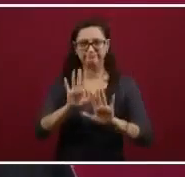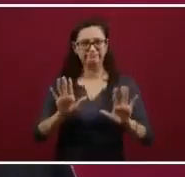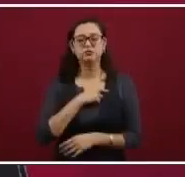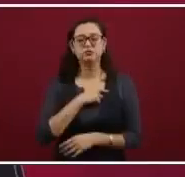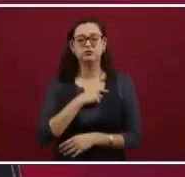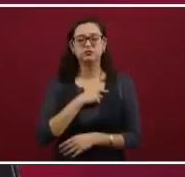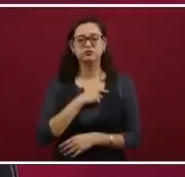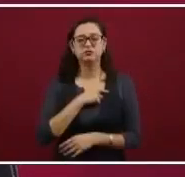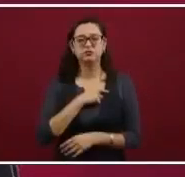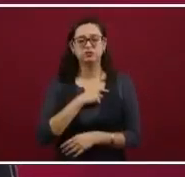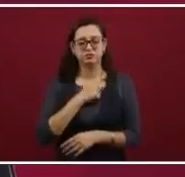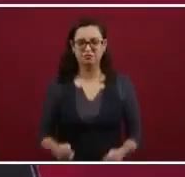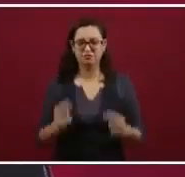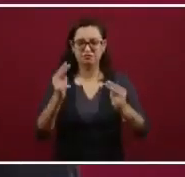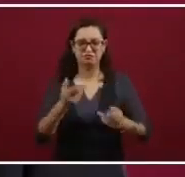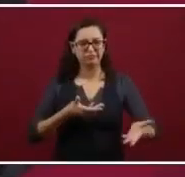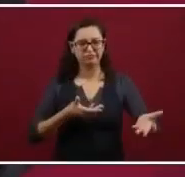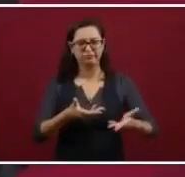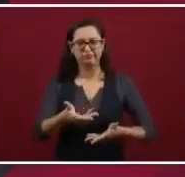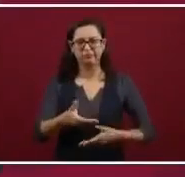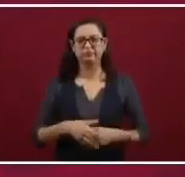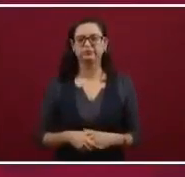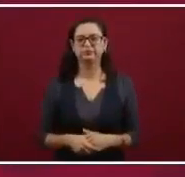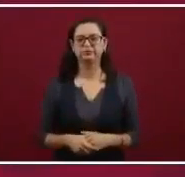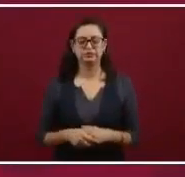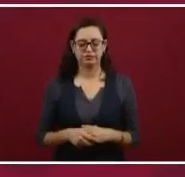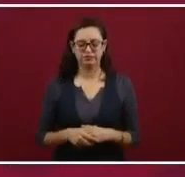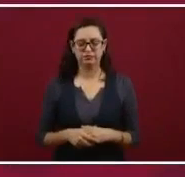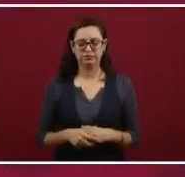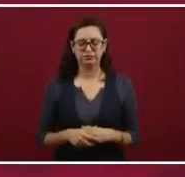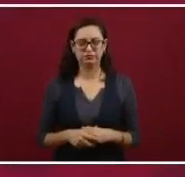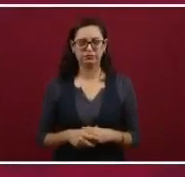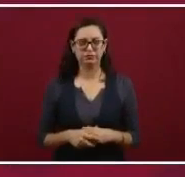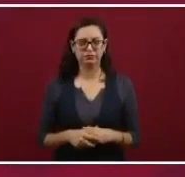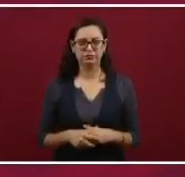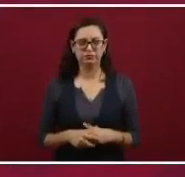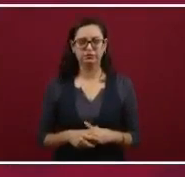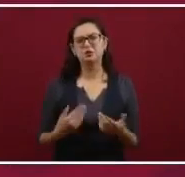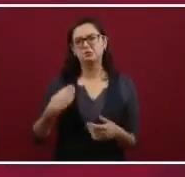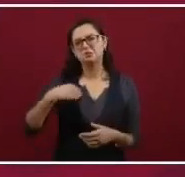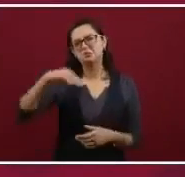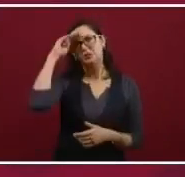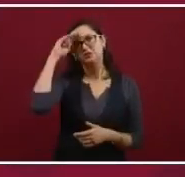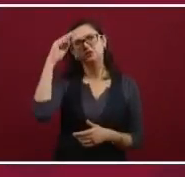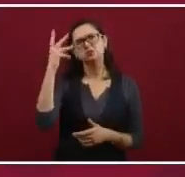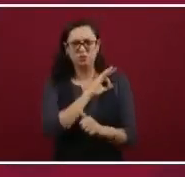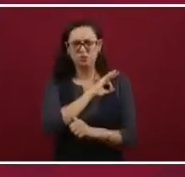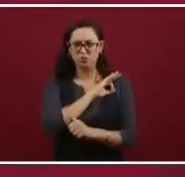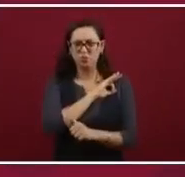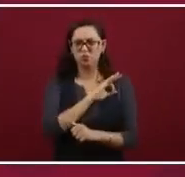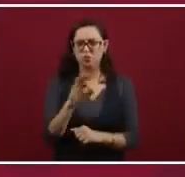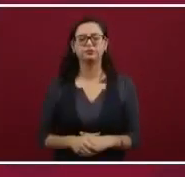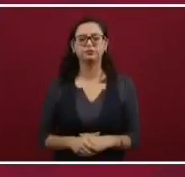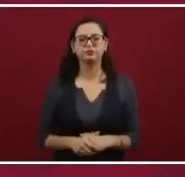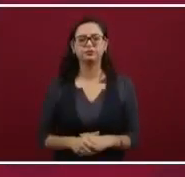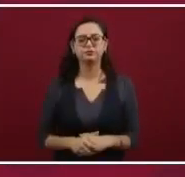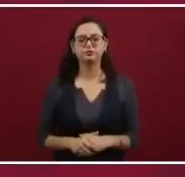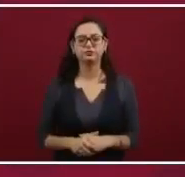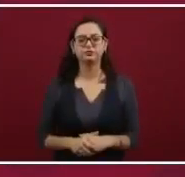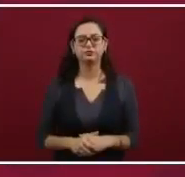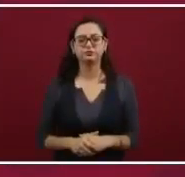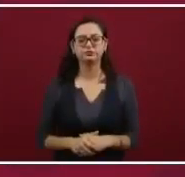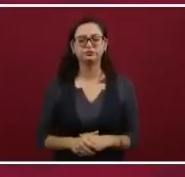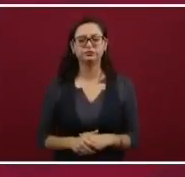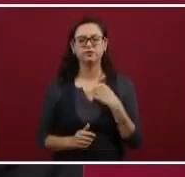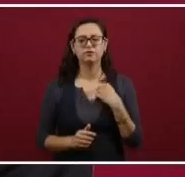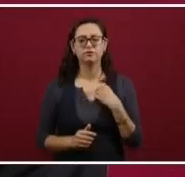estamos por el libre comercio y pensamos que se puede llegar a un acuerdo. Hay ya, según